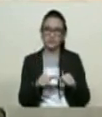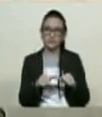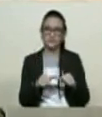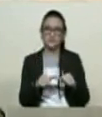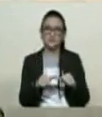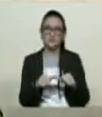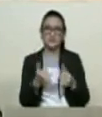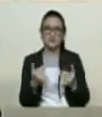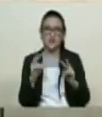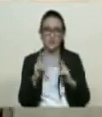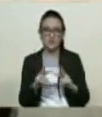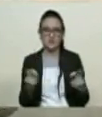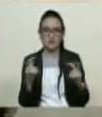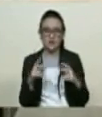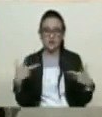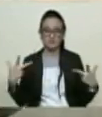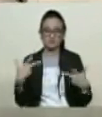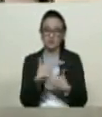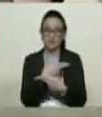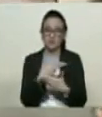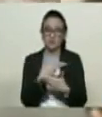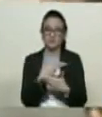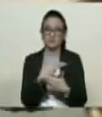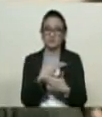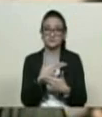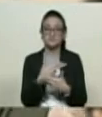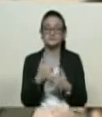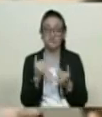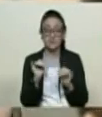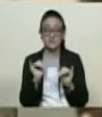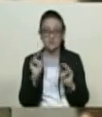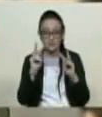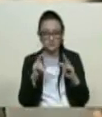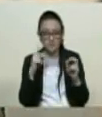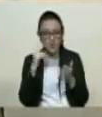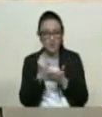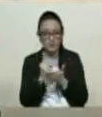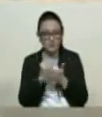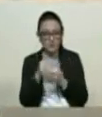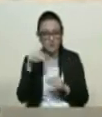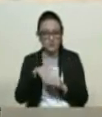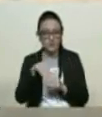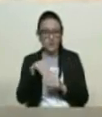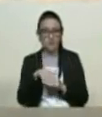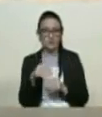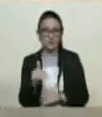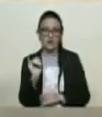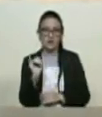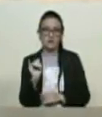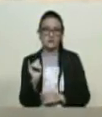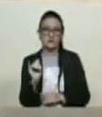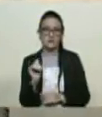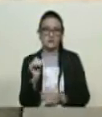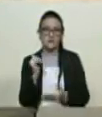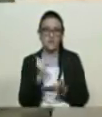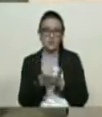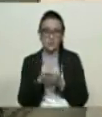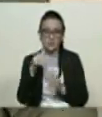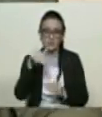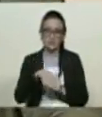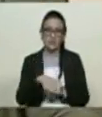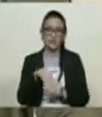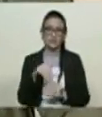la auditoría de cierre, que es la de revisión de esos comprobantes del voto que están allí, comprobantes del